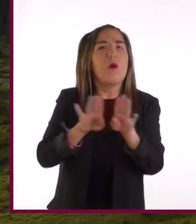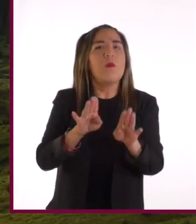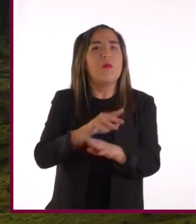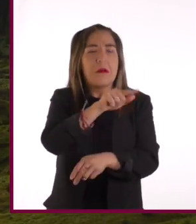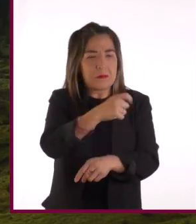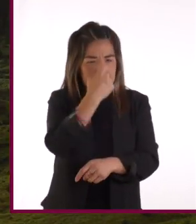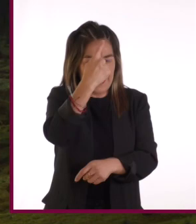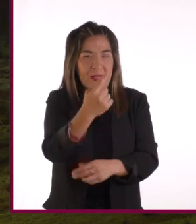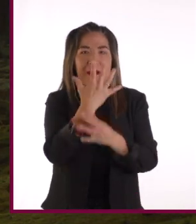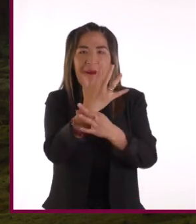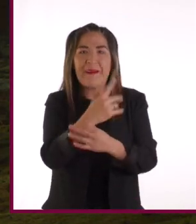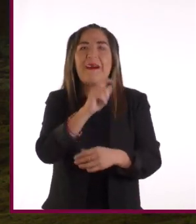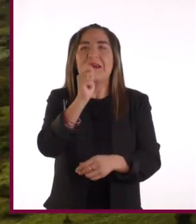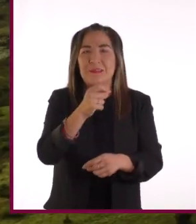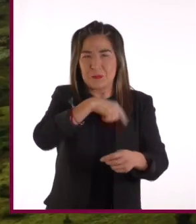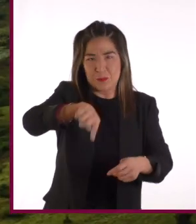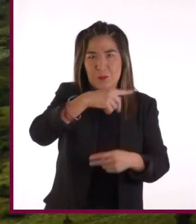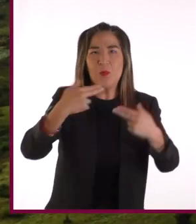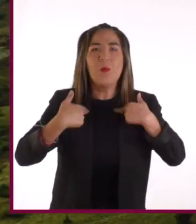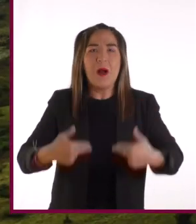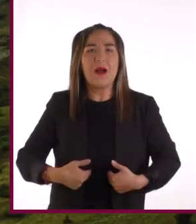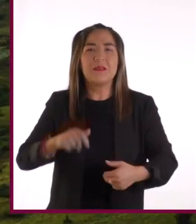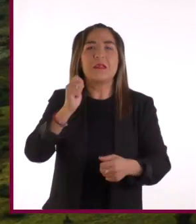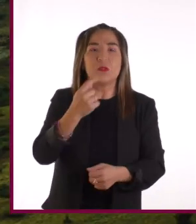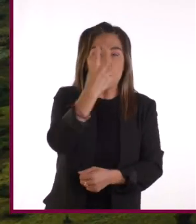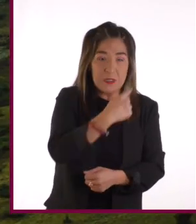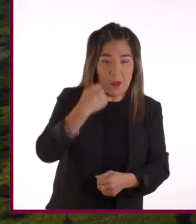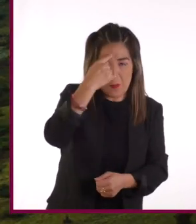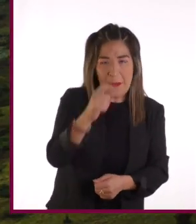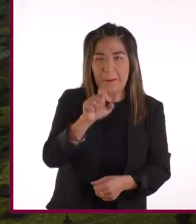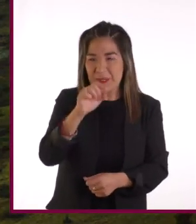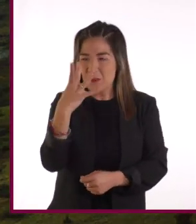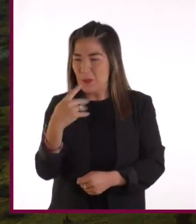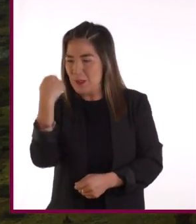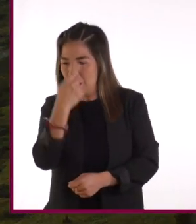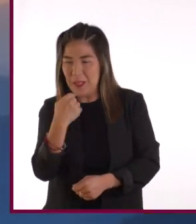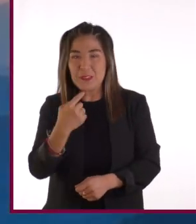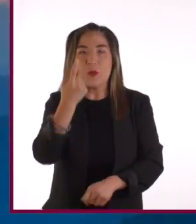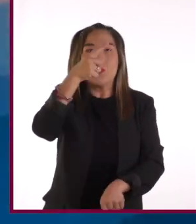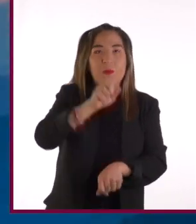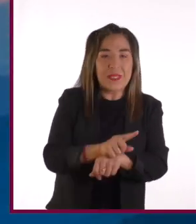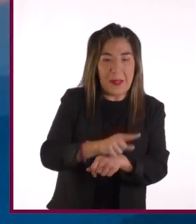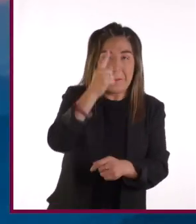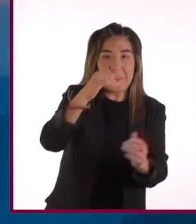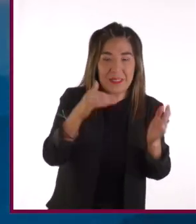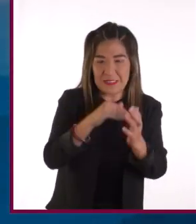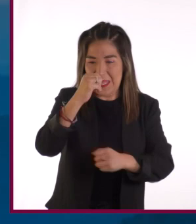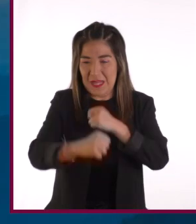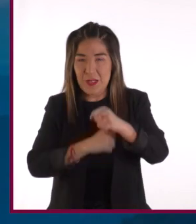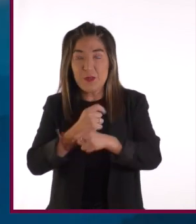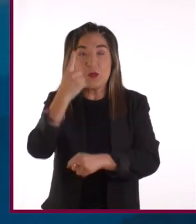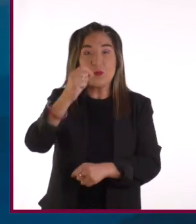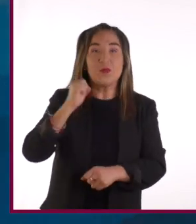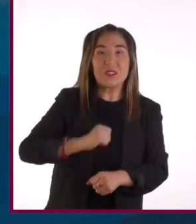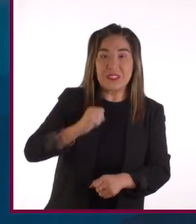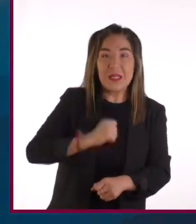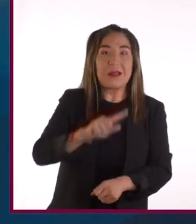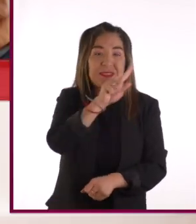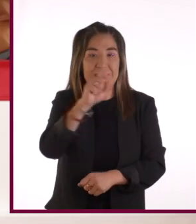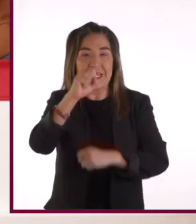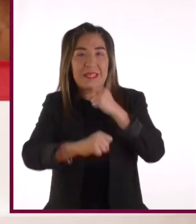duraría 24 horas. Un año duraría 365 días, y un siglo 100 años, y un milenio 1000